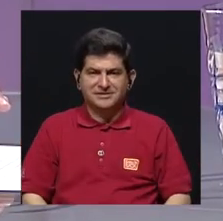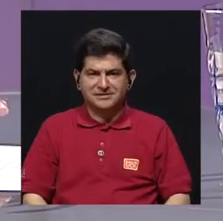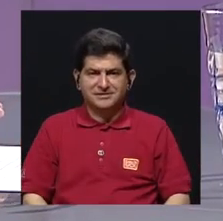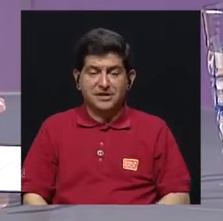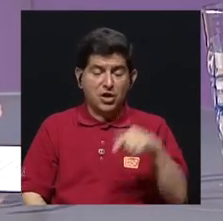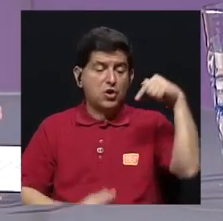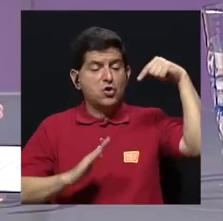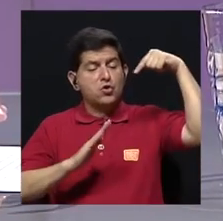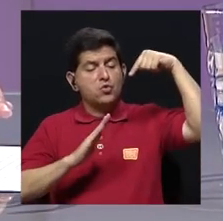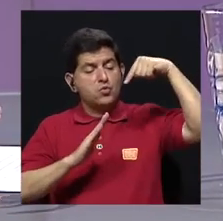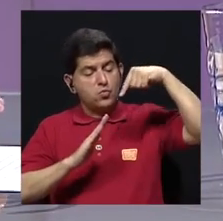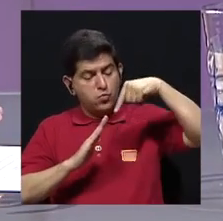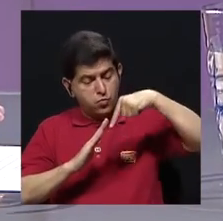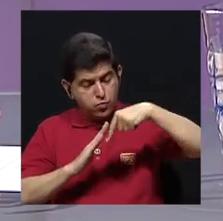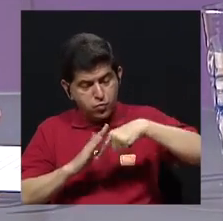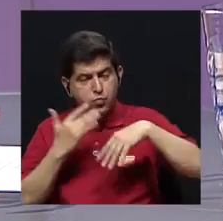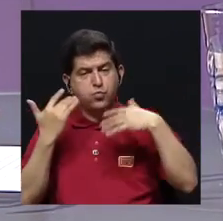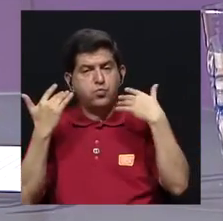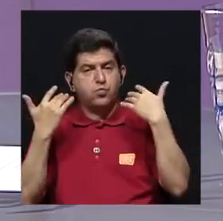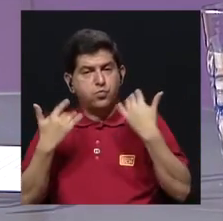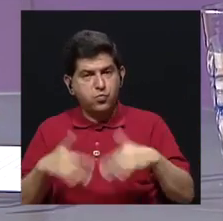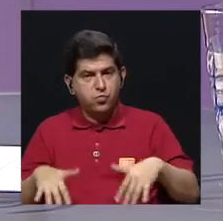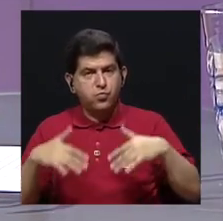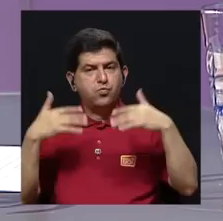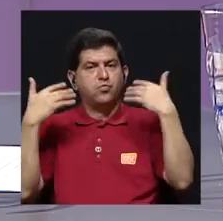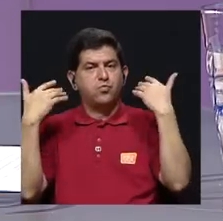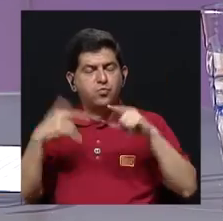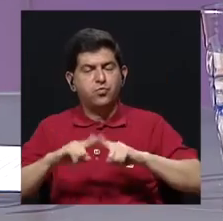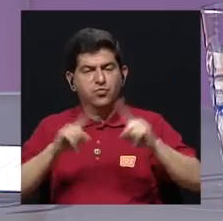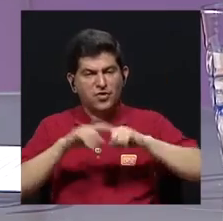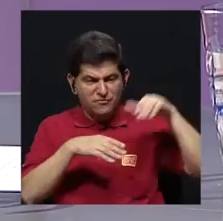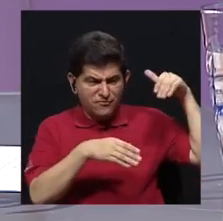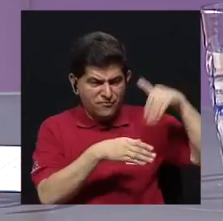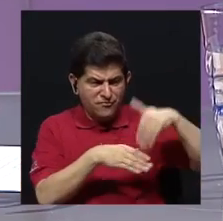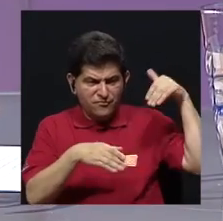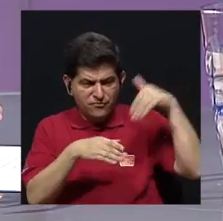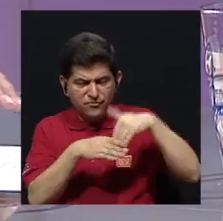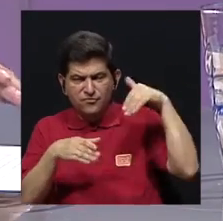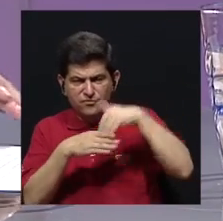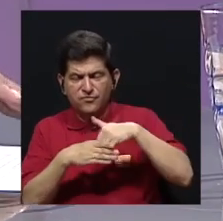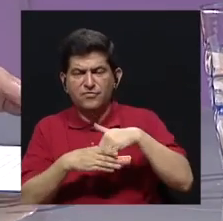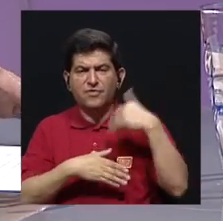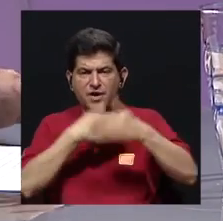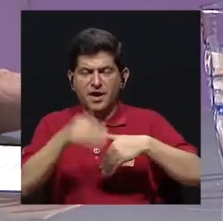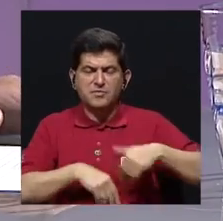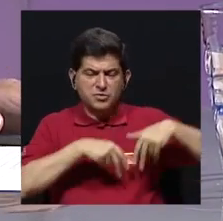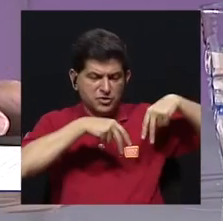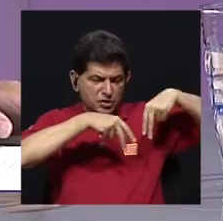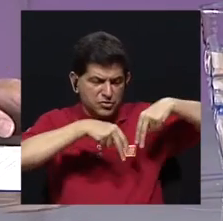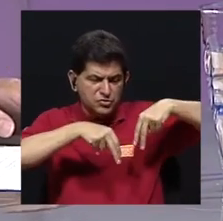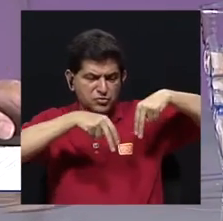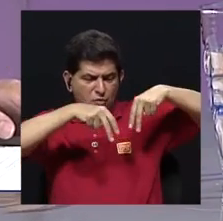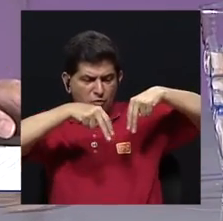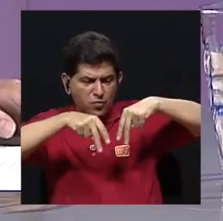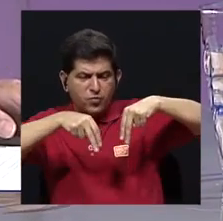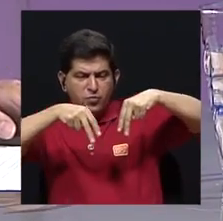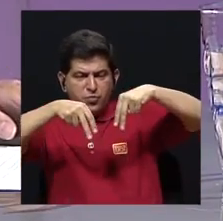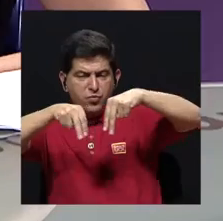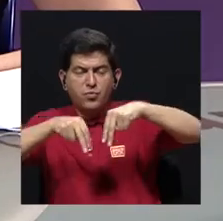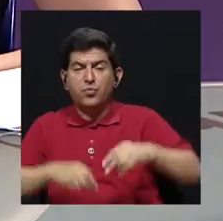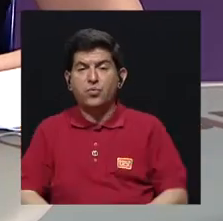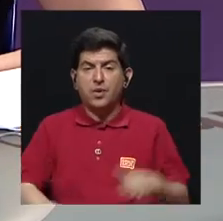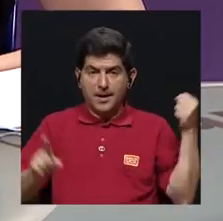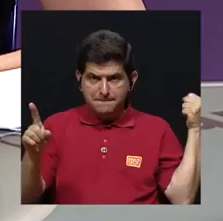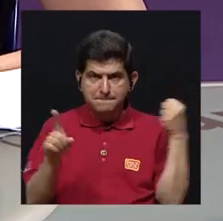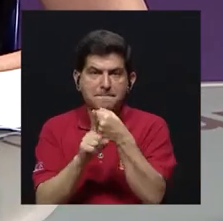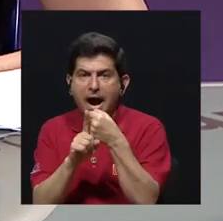caló muchísimo. Muchísimo porque se hicieron muchas intervenciones dentro de la caminata, ¿verdad? Y lo más impactante